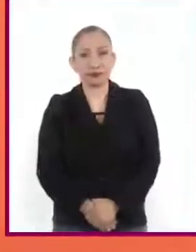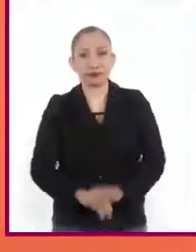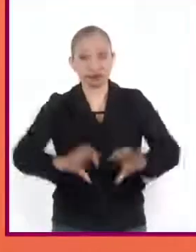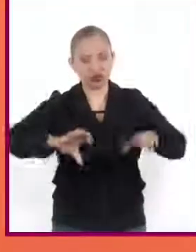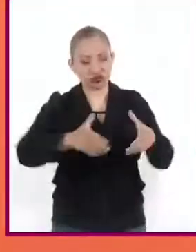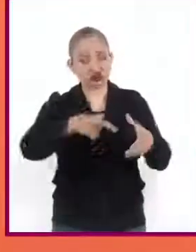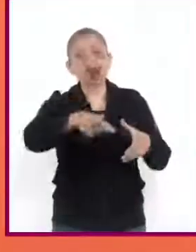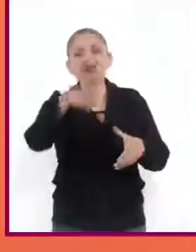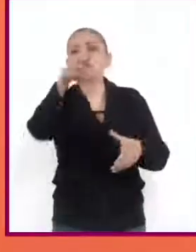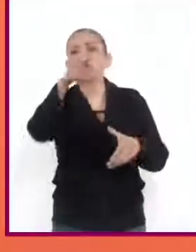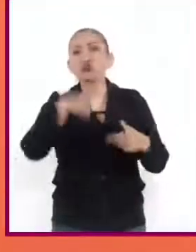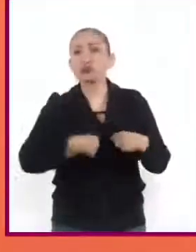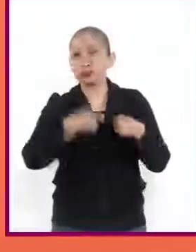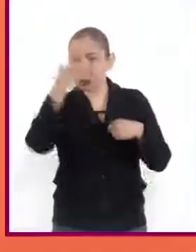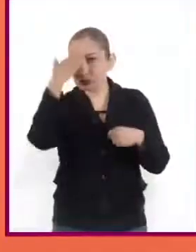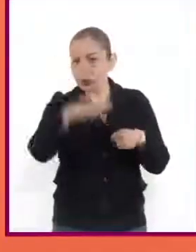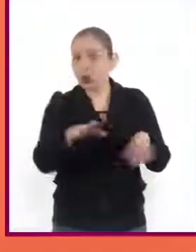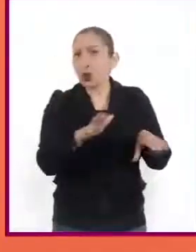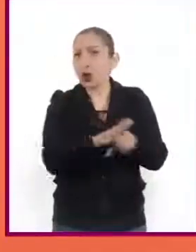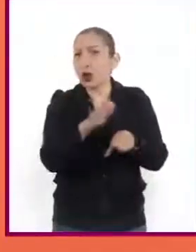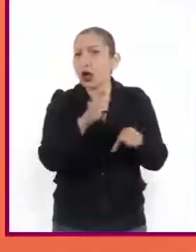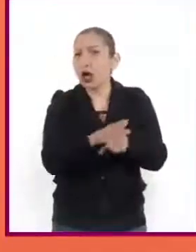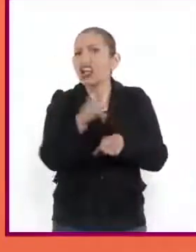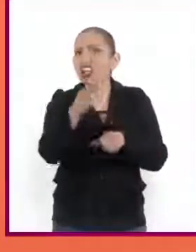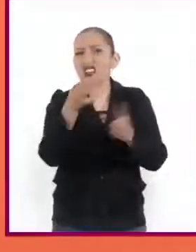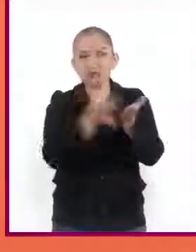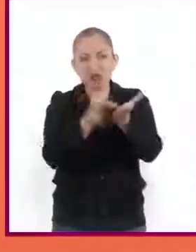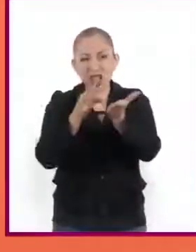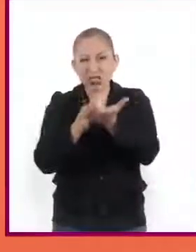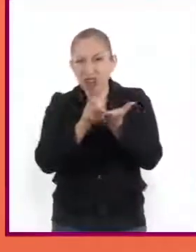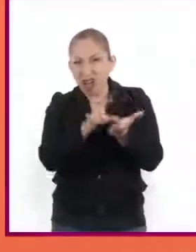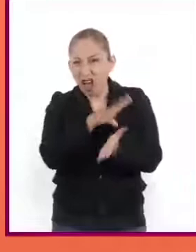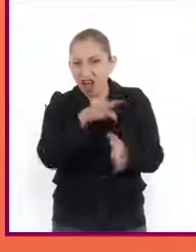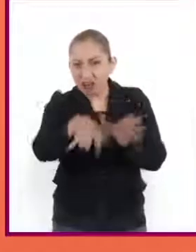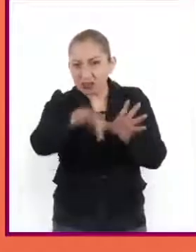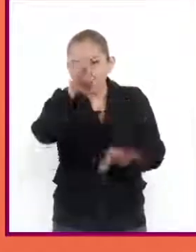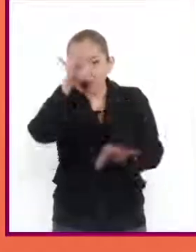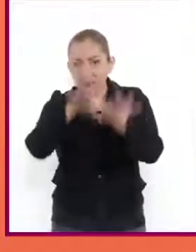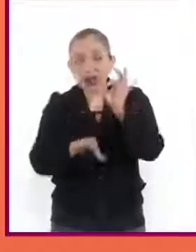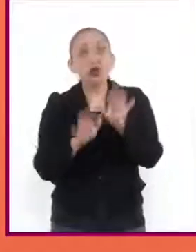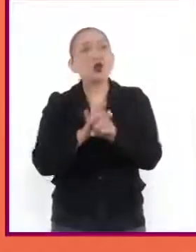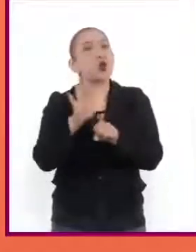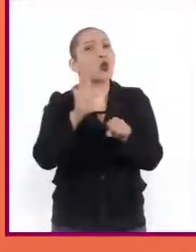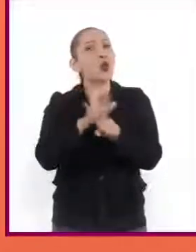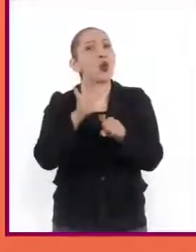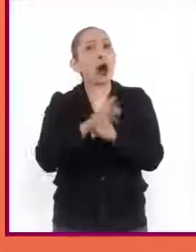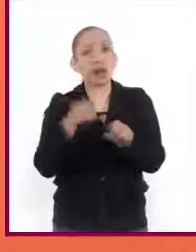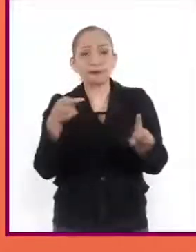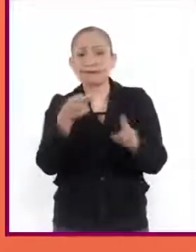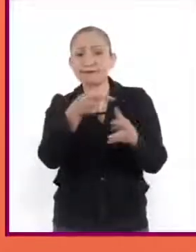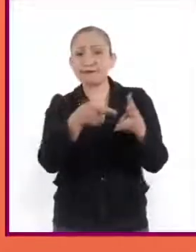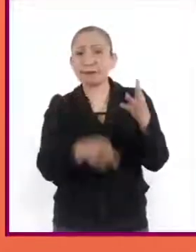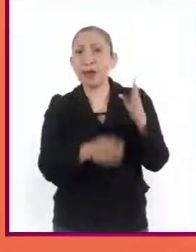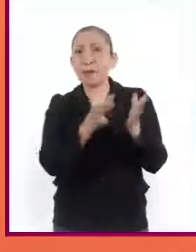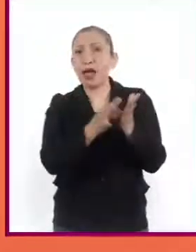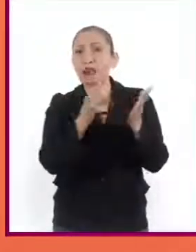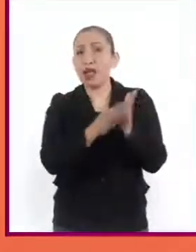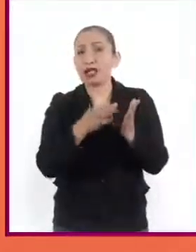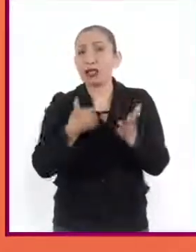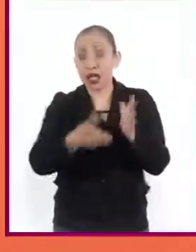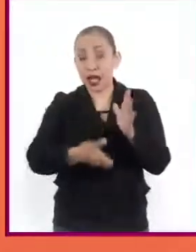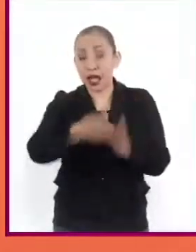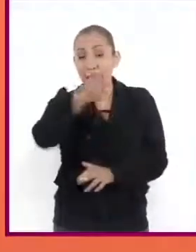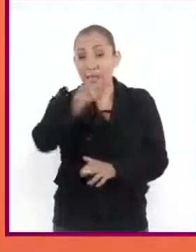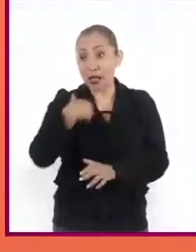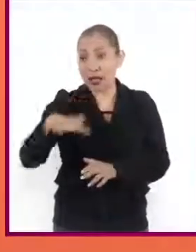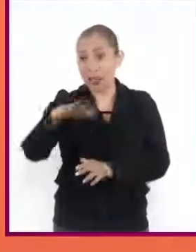comunidad donde viven, ¿saben ustedes cuáles son los metales que se obtienen? ¿Y cuáles son los principales metales que se obtienen